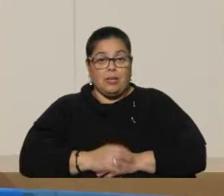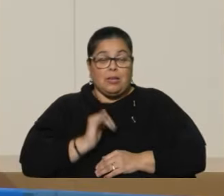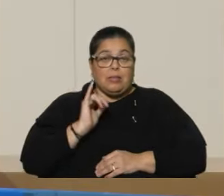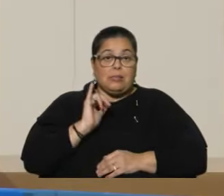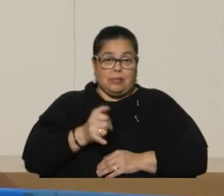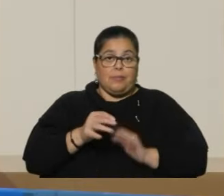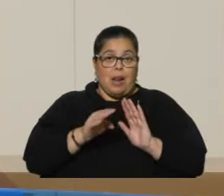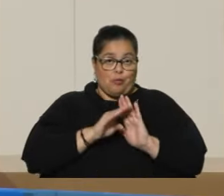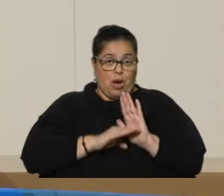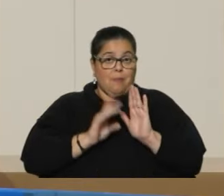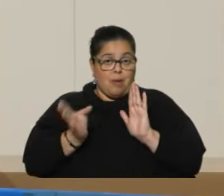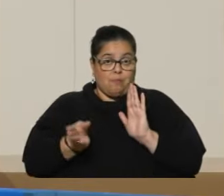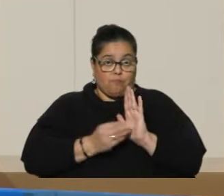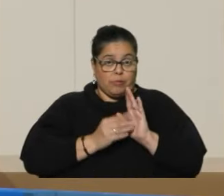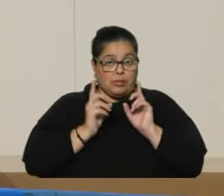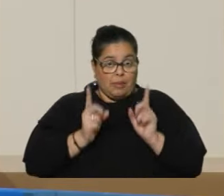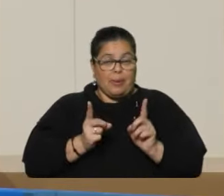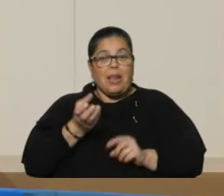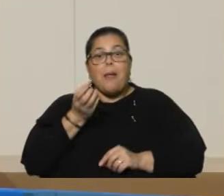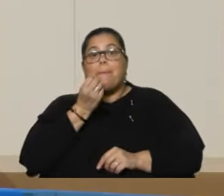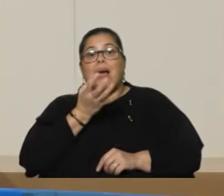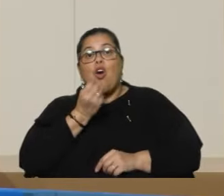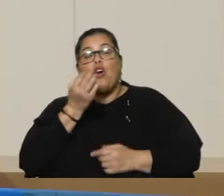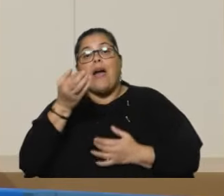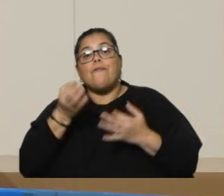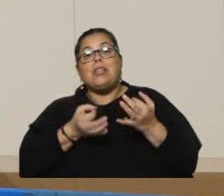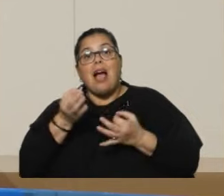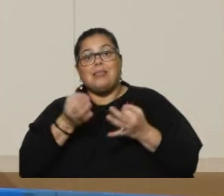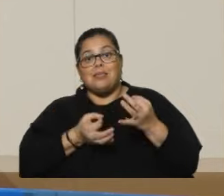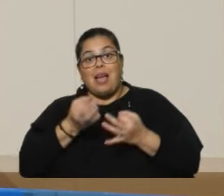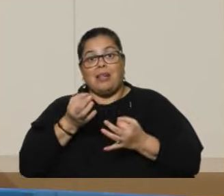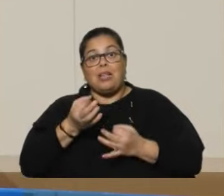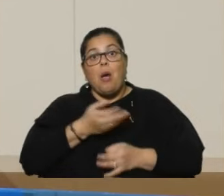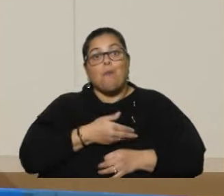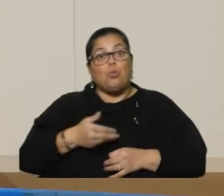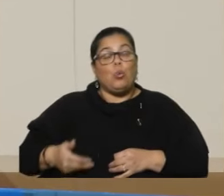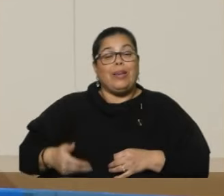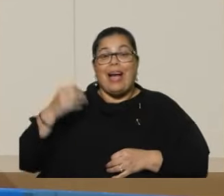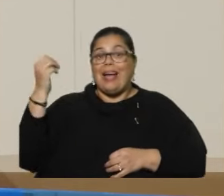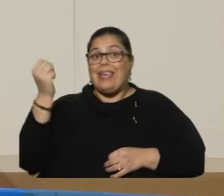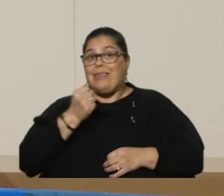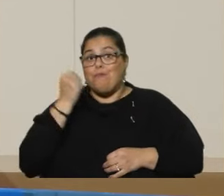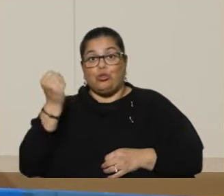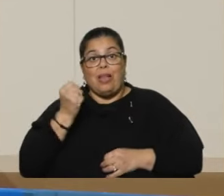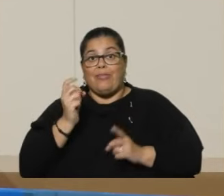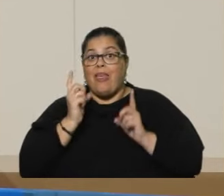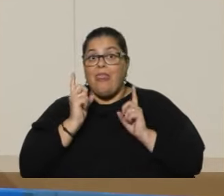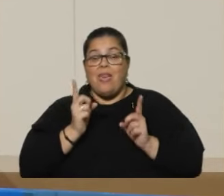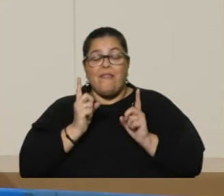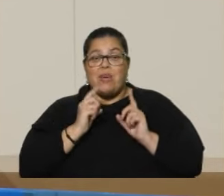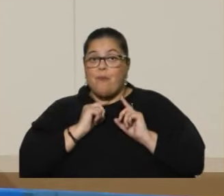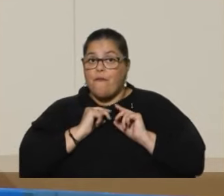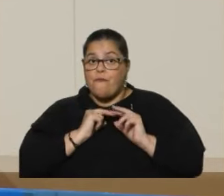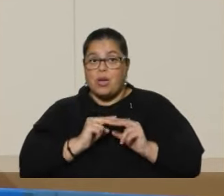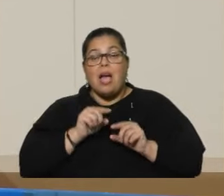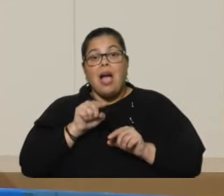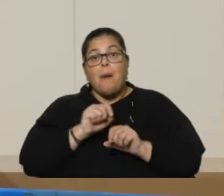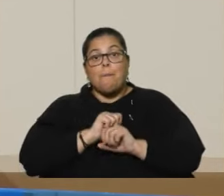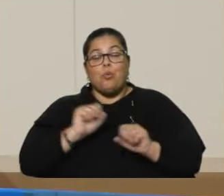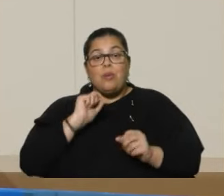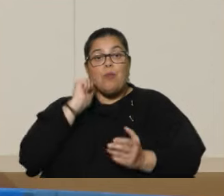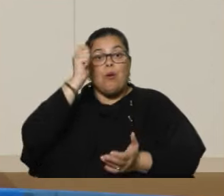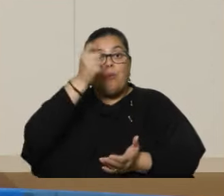este gobierno fue la mejora de las finanzas públicas fue una cosa muy importante de la cual no podemos movernos. Eso permitió que Uruguay pague cerca